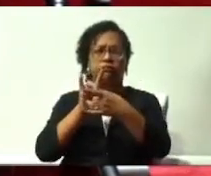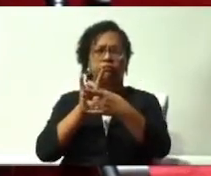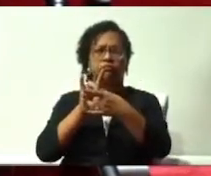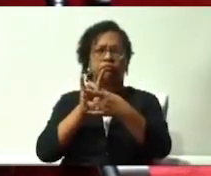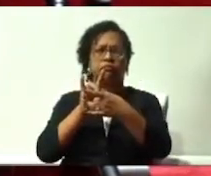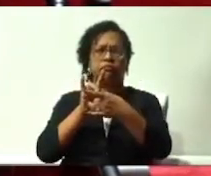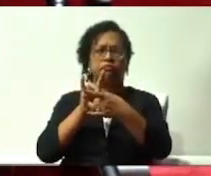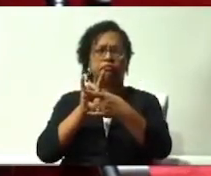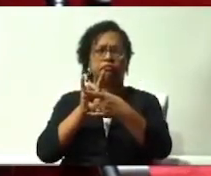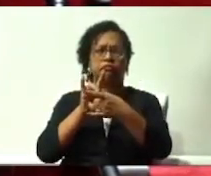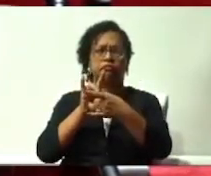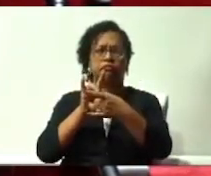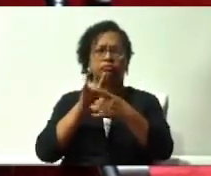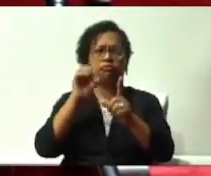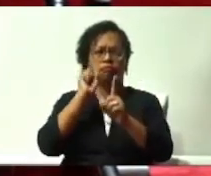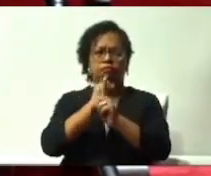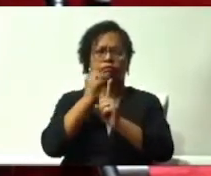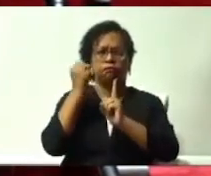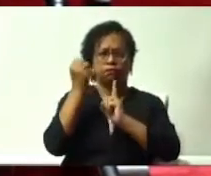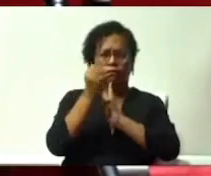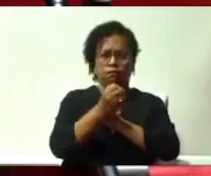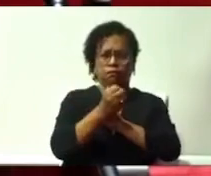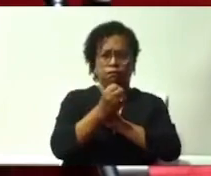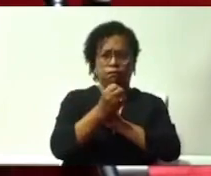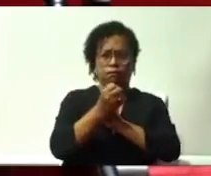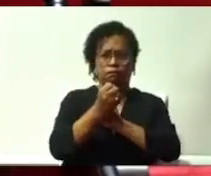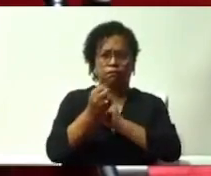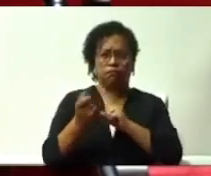de situaciones que se mencionan y se hacen